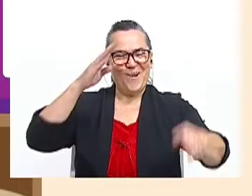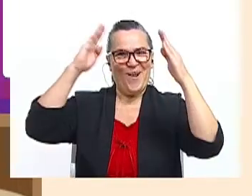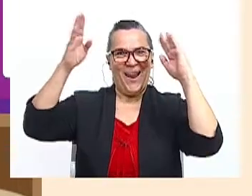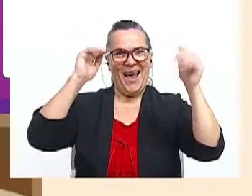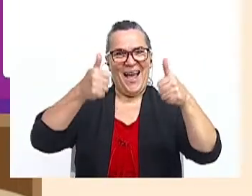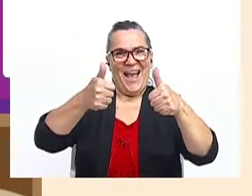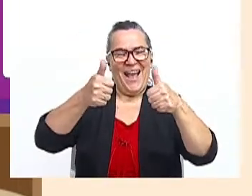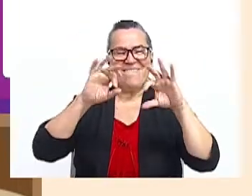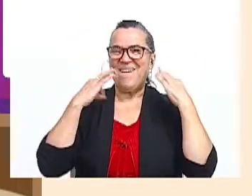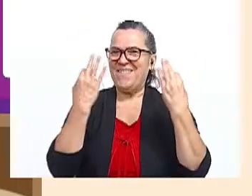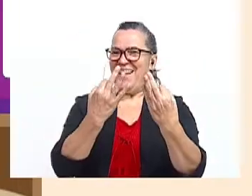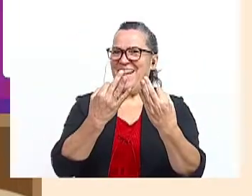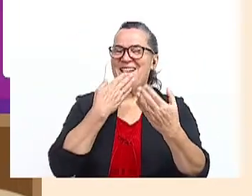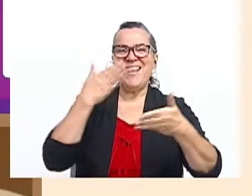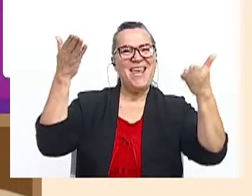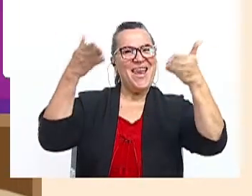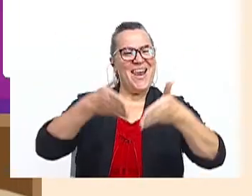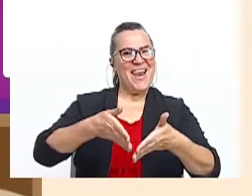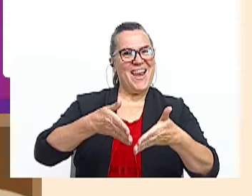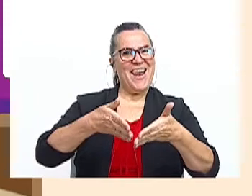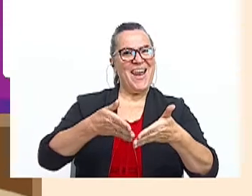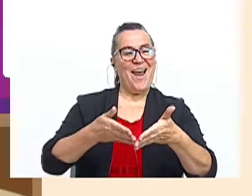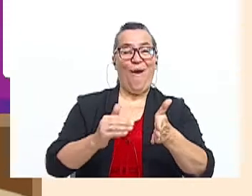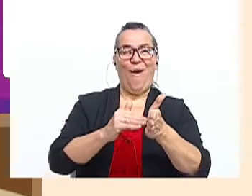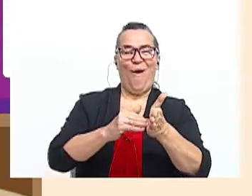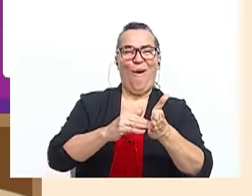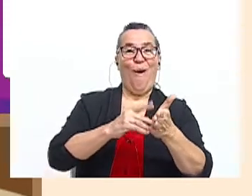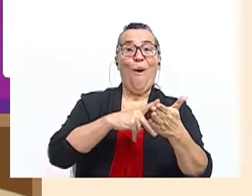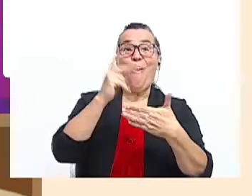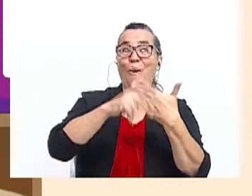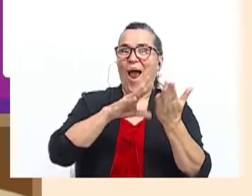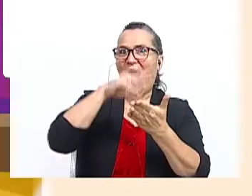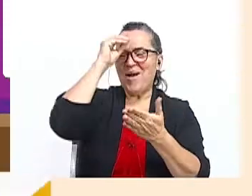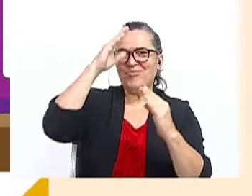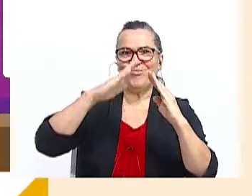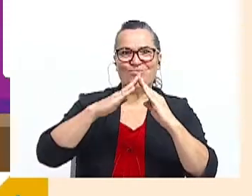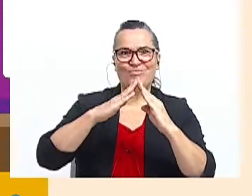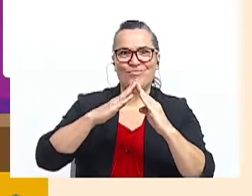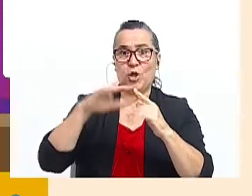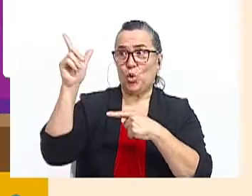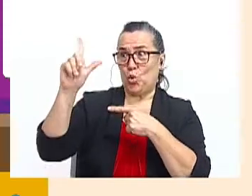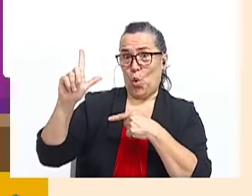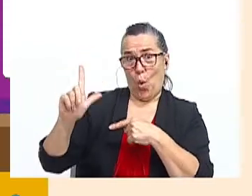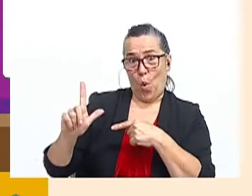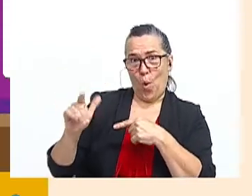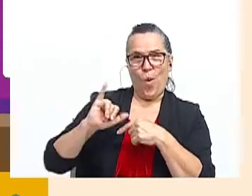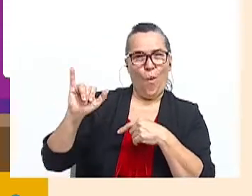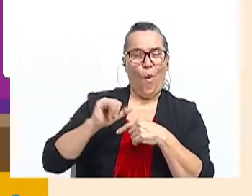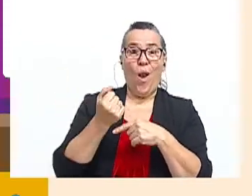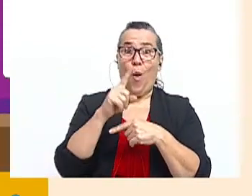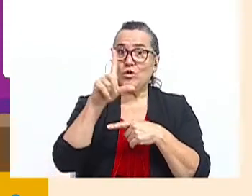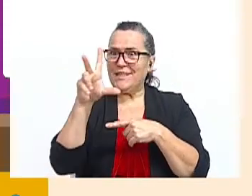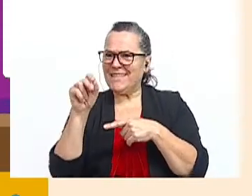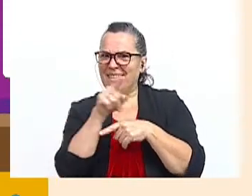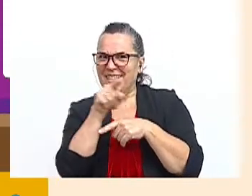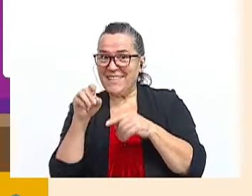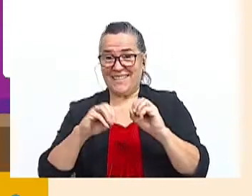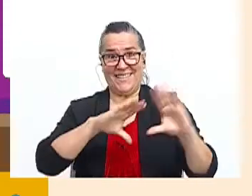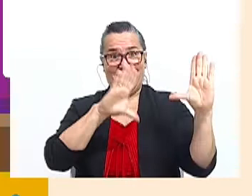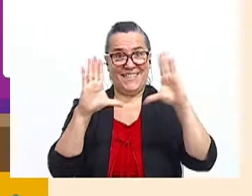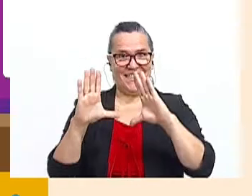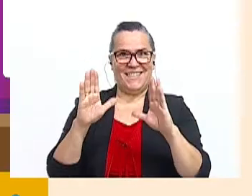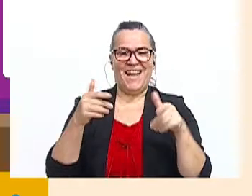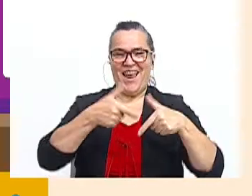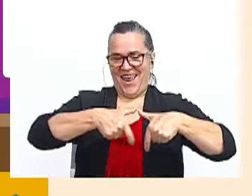Hola familia, bienvenidos nuevamente al programa Aprendo en Casa. Como todos los lunes, hasta las 11:30 de la mañana los acompaña la